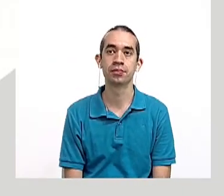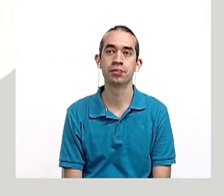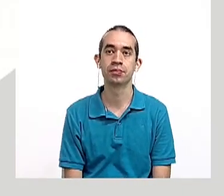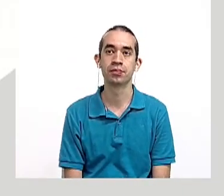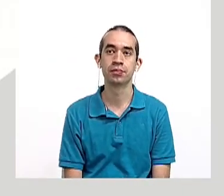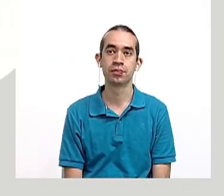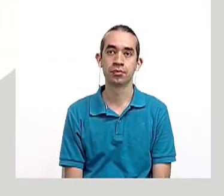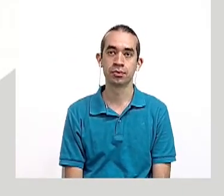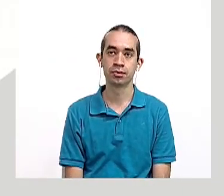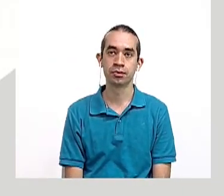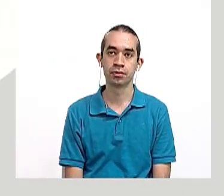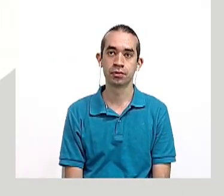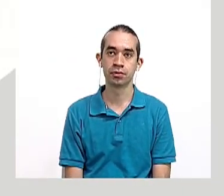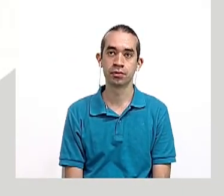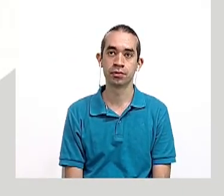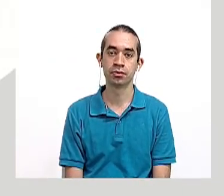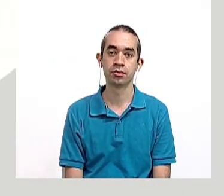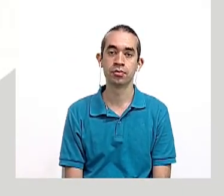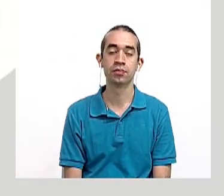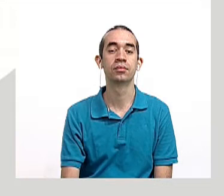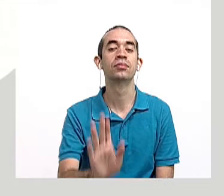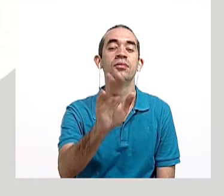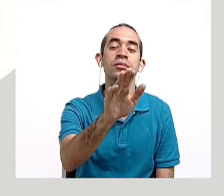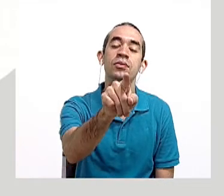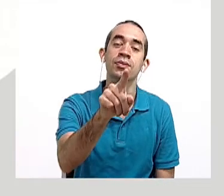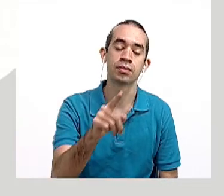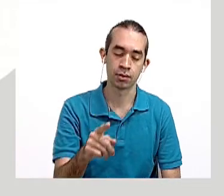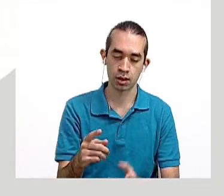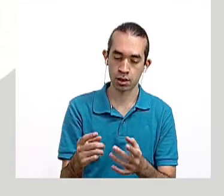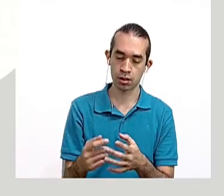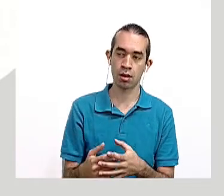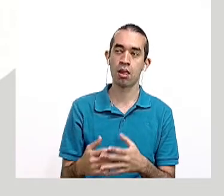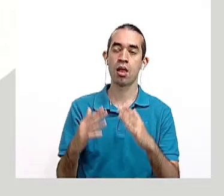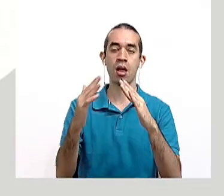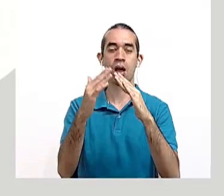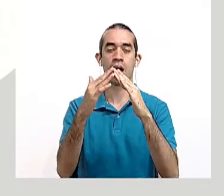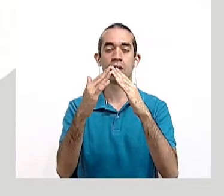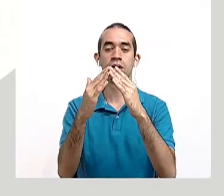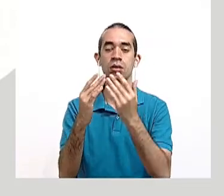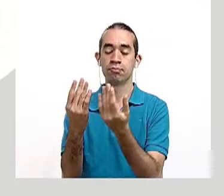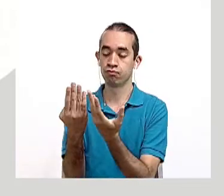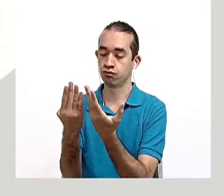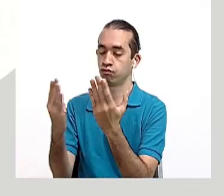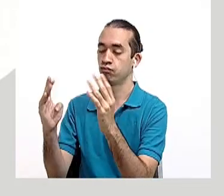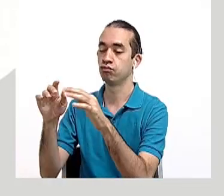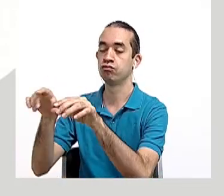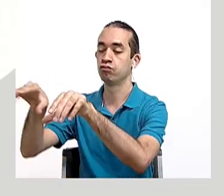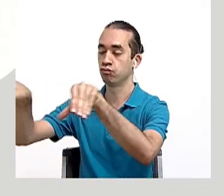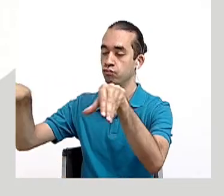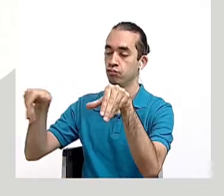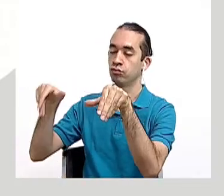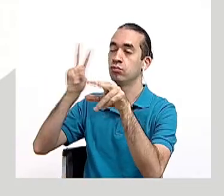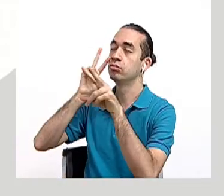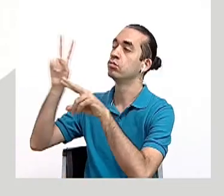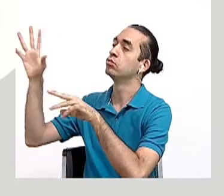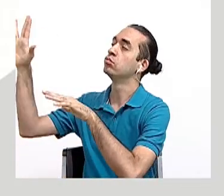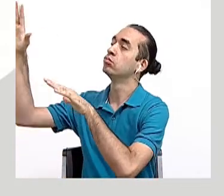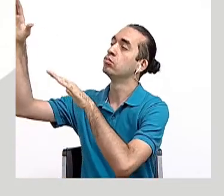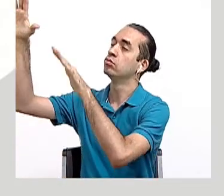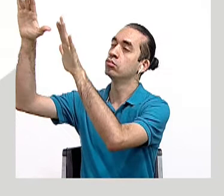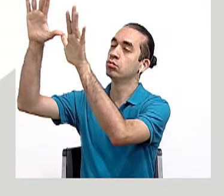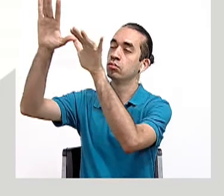volverán las oscuras golondrinas en tu balcón sus nidos a colgar, y otra vez con el ala en tus cristales jugando